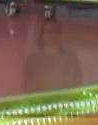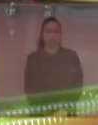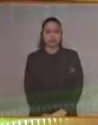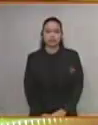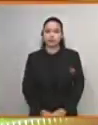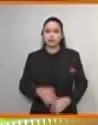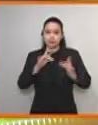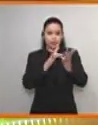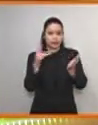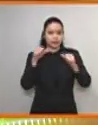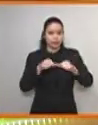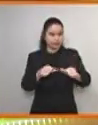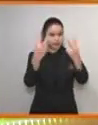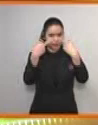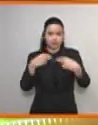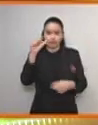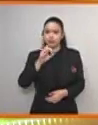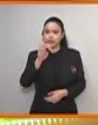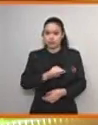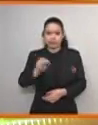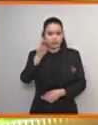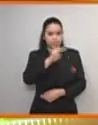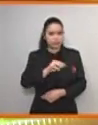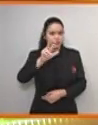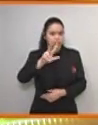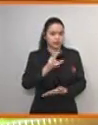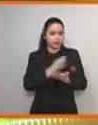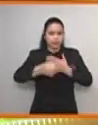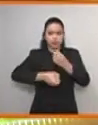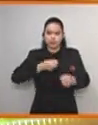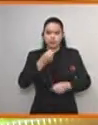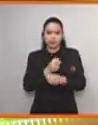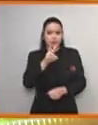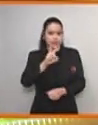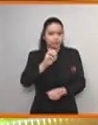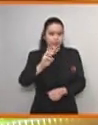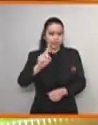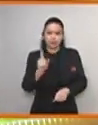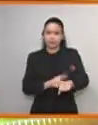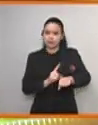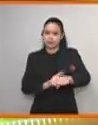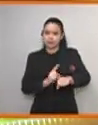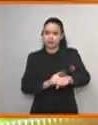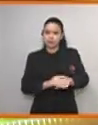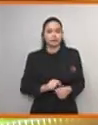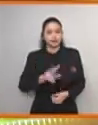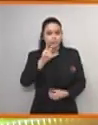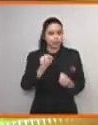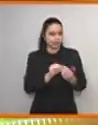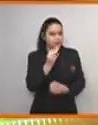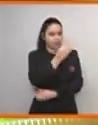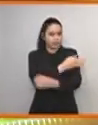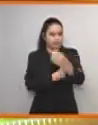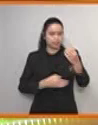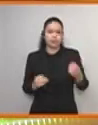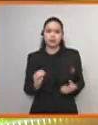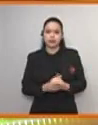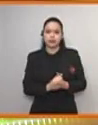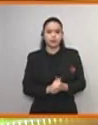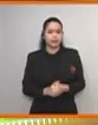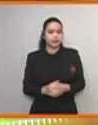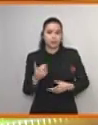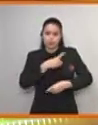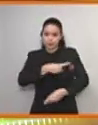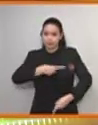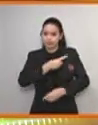gracias por sintonizarnos hoy miércoles 3 de febrero del año 2021 el reloj marca ya las tres en punto de la tarde y la